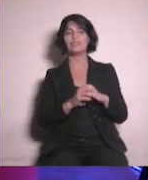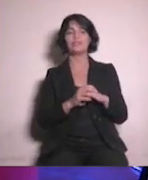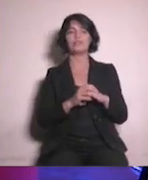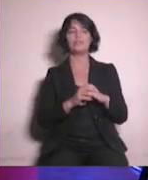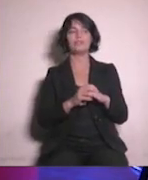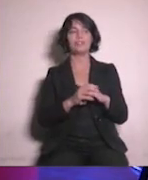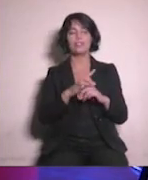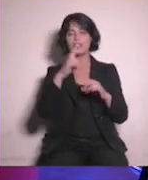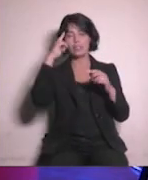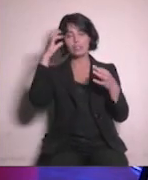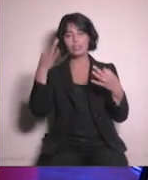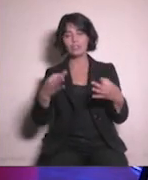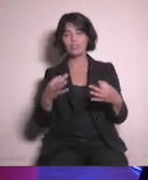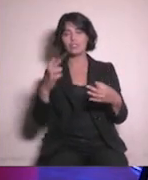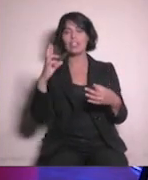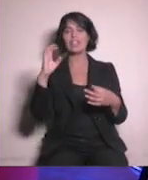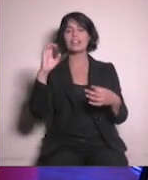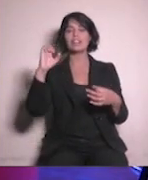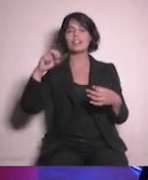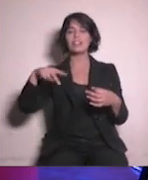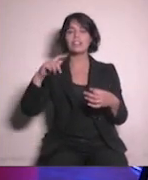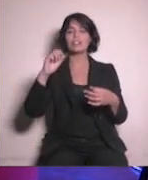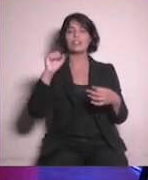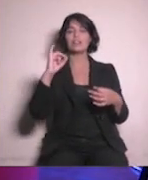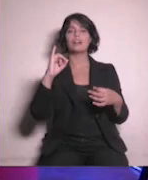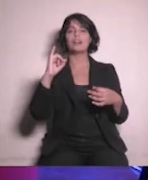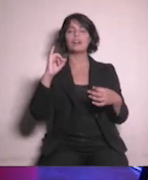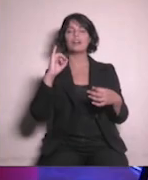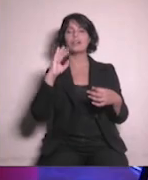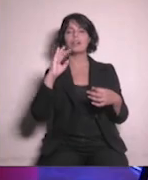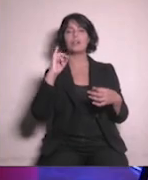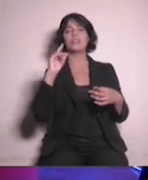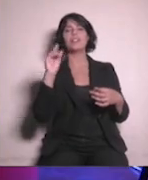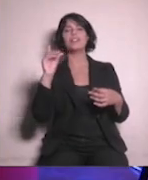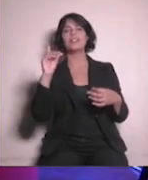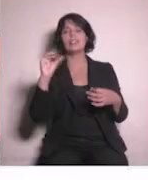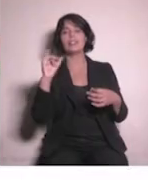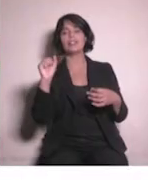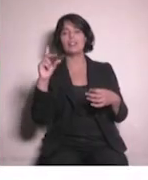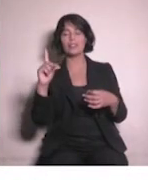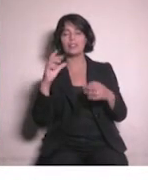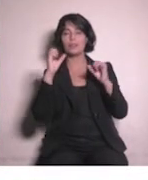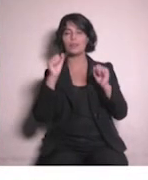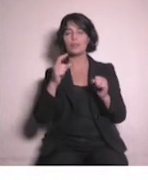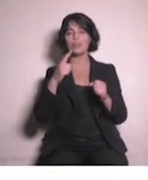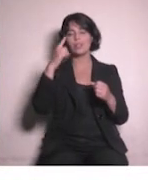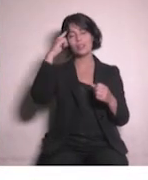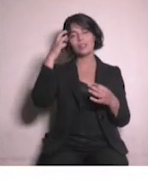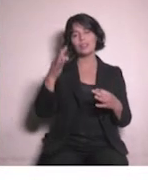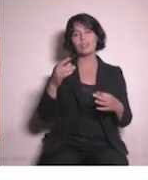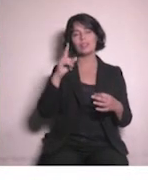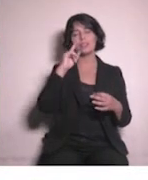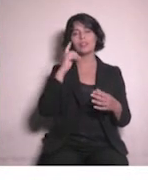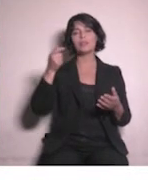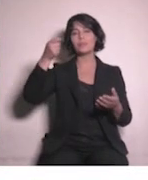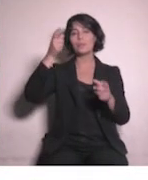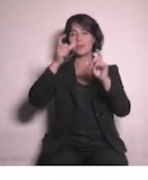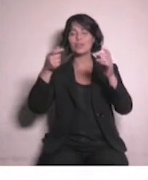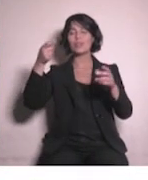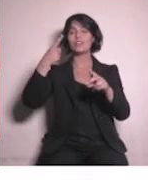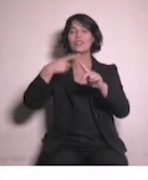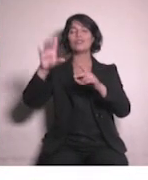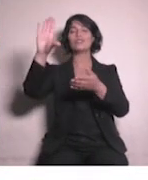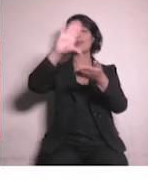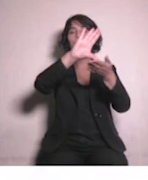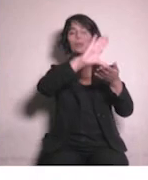Estas decisiones de rentabilidad, de inversión, de tomar inversionistas o administradores extranjeros,